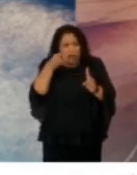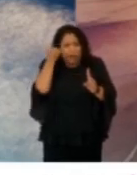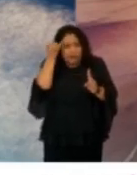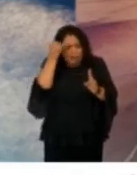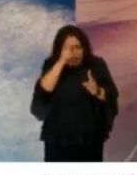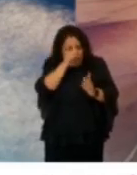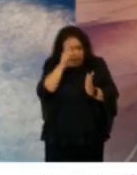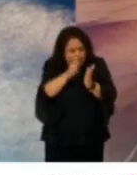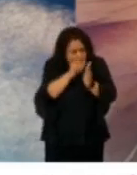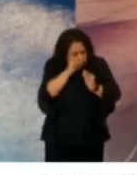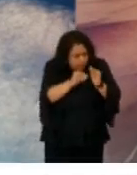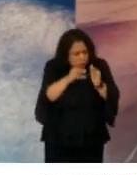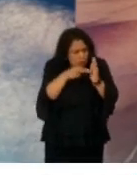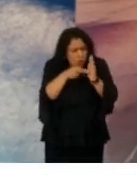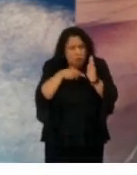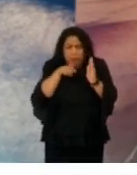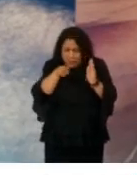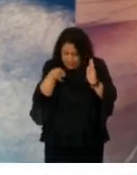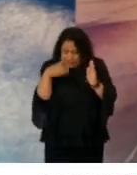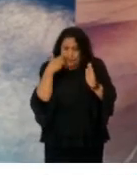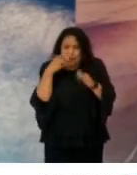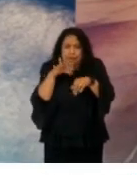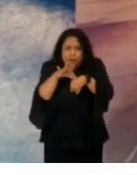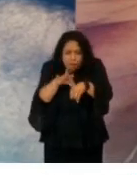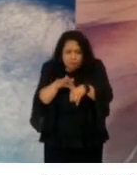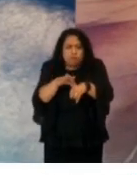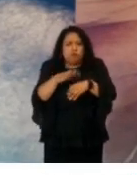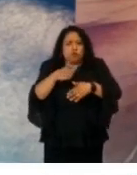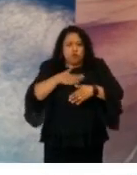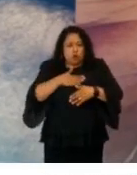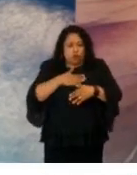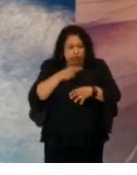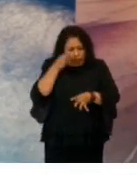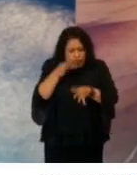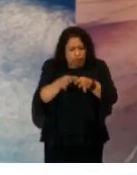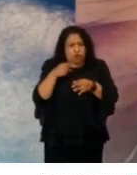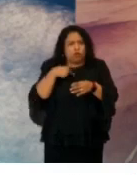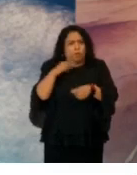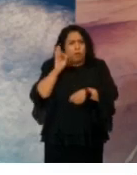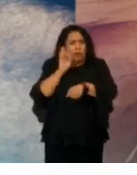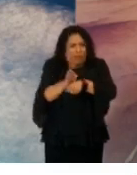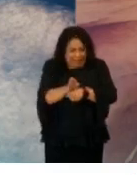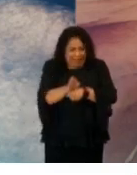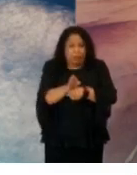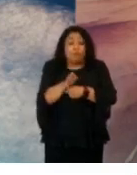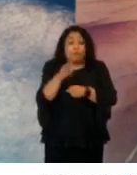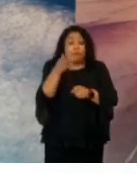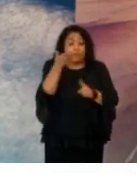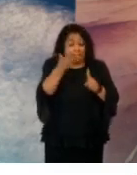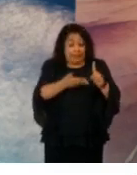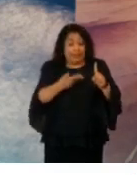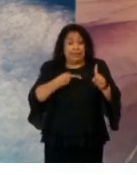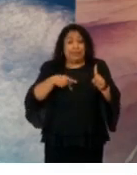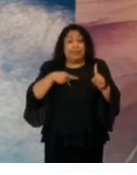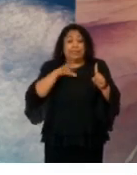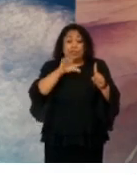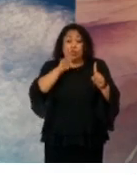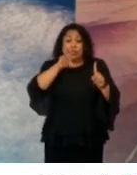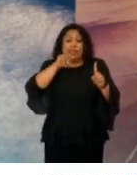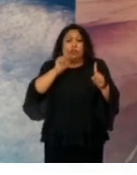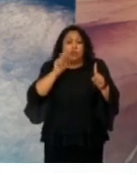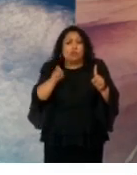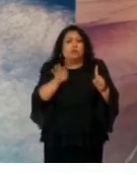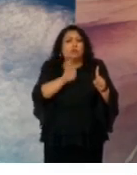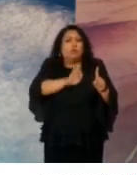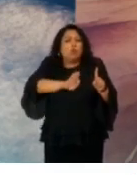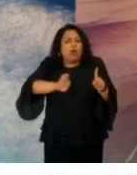las normas que él mismo quiere vivir, cumplir y proteger. O sea, la ciudadanía es una capacidad de